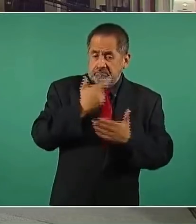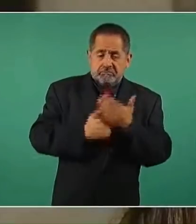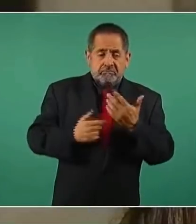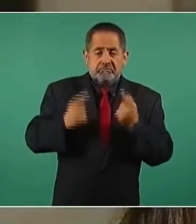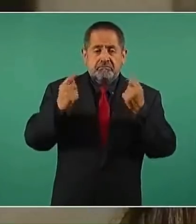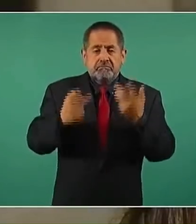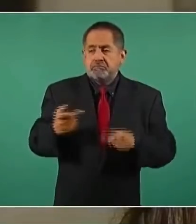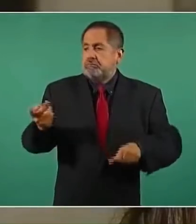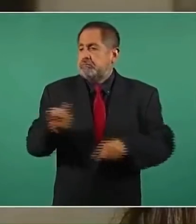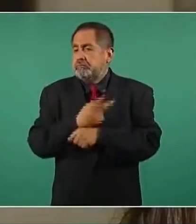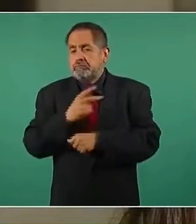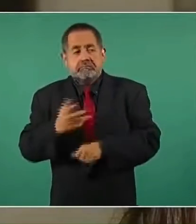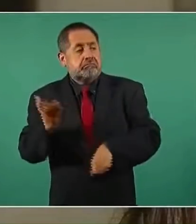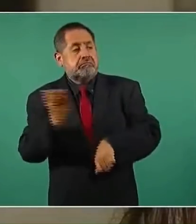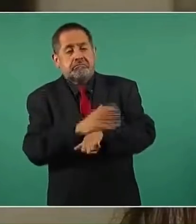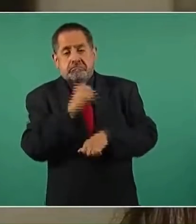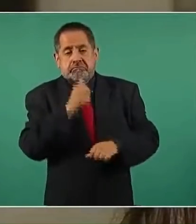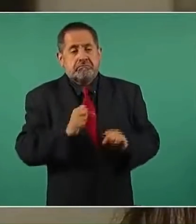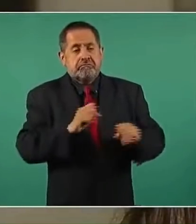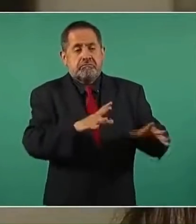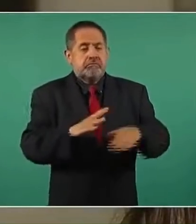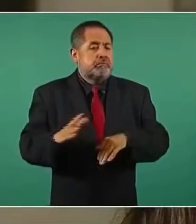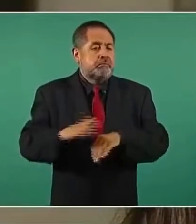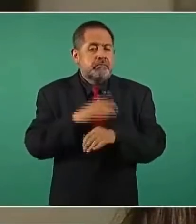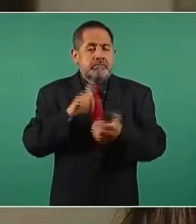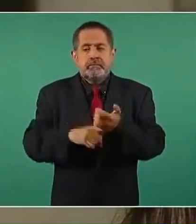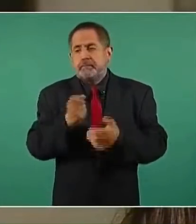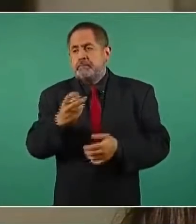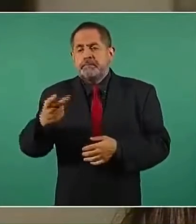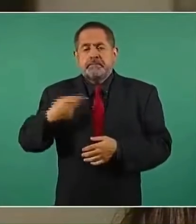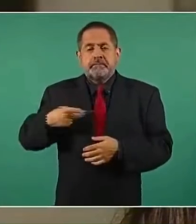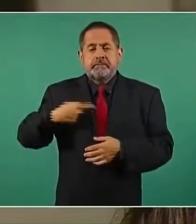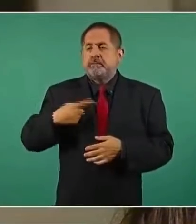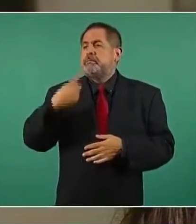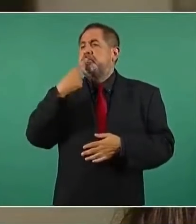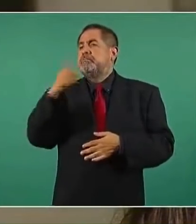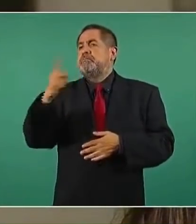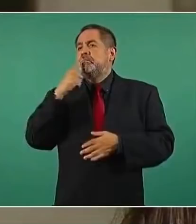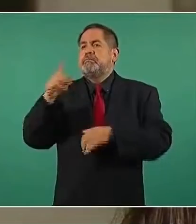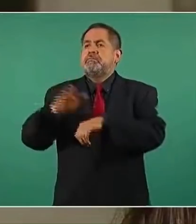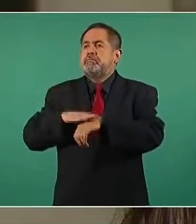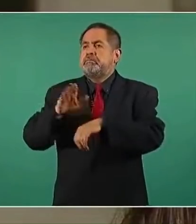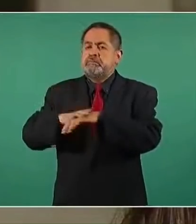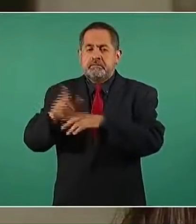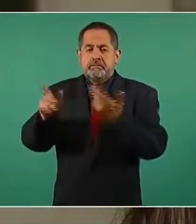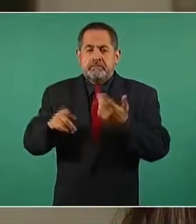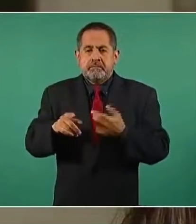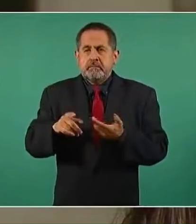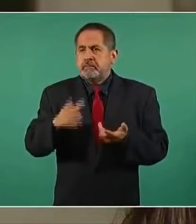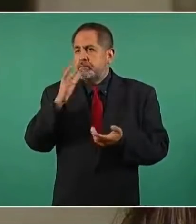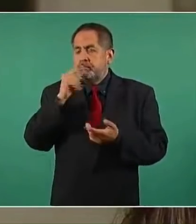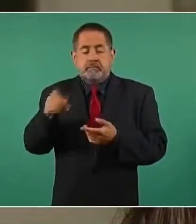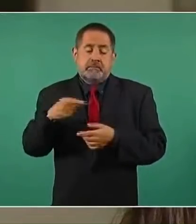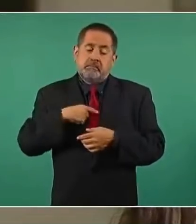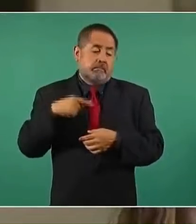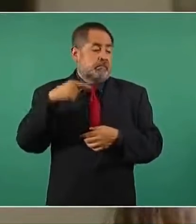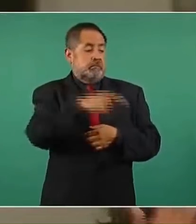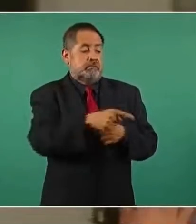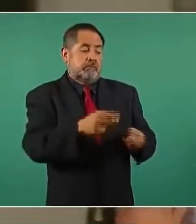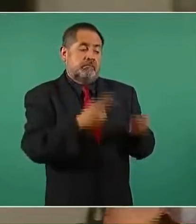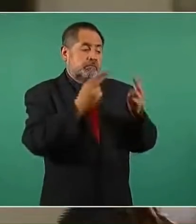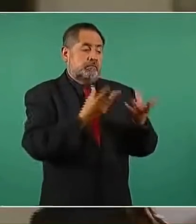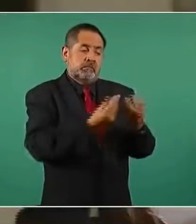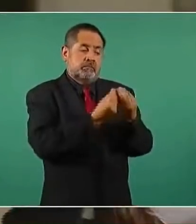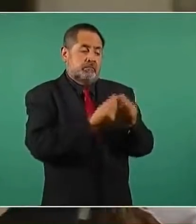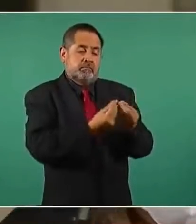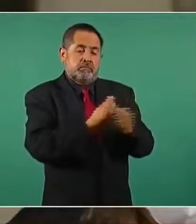tienen consecuencias, porque las denuncias que realizan los militantes de estos partidos se tienen que resolver en los órganos internos de los